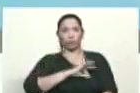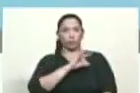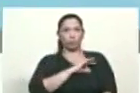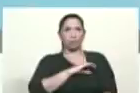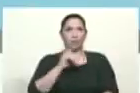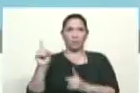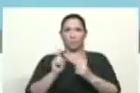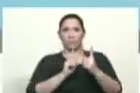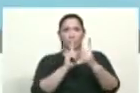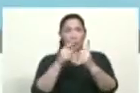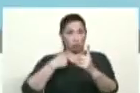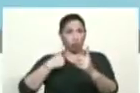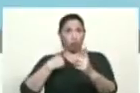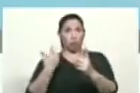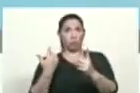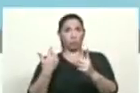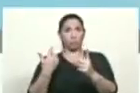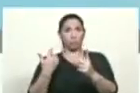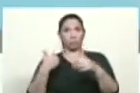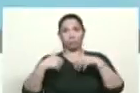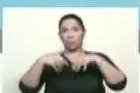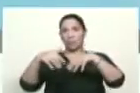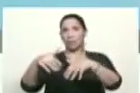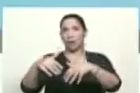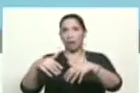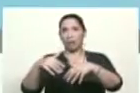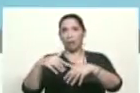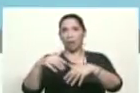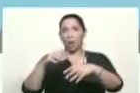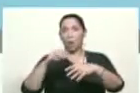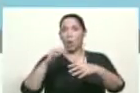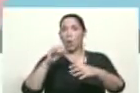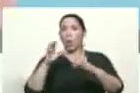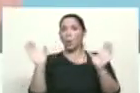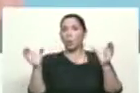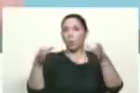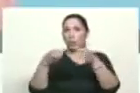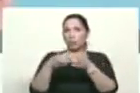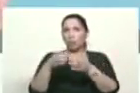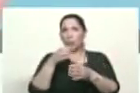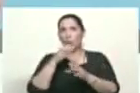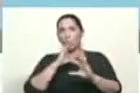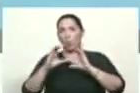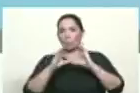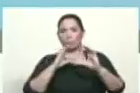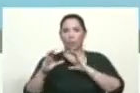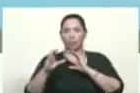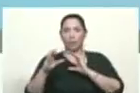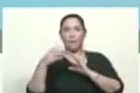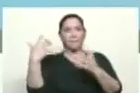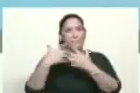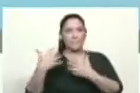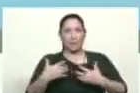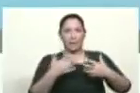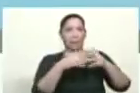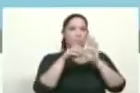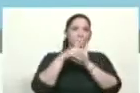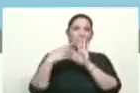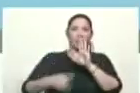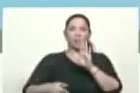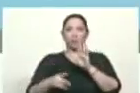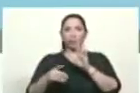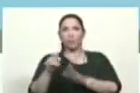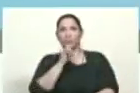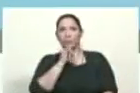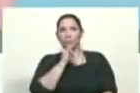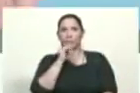perseguidos. Yo militaba en un colectivo de comunicadores que, por ejemplo, peleábamos por el derecho a la información veraz y oportuna y